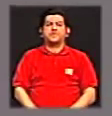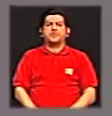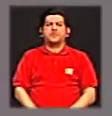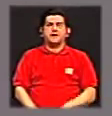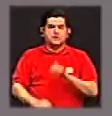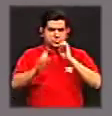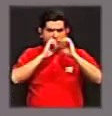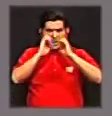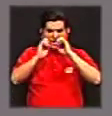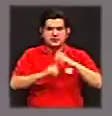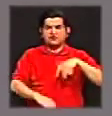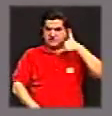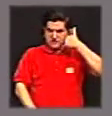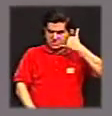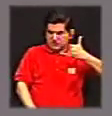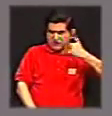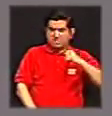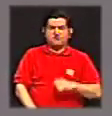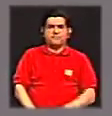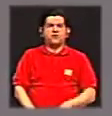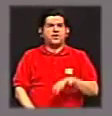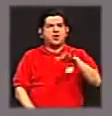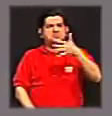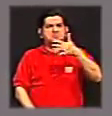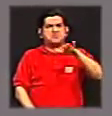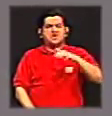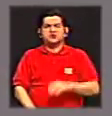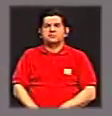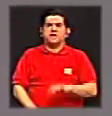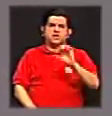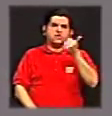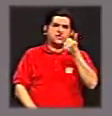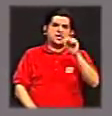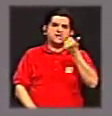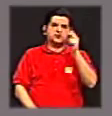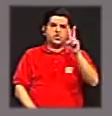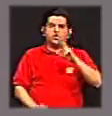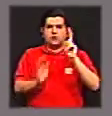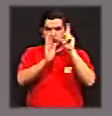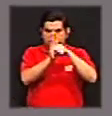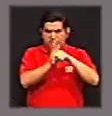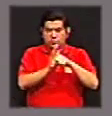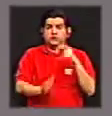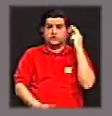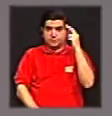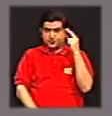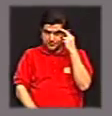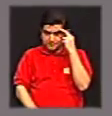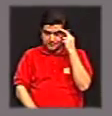entrevistas telefónicas que duran aproximadamente 10, 12 minutos, porque